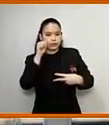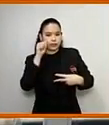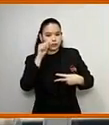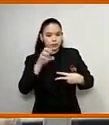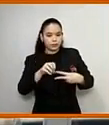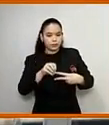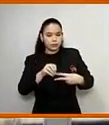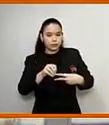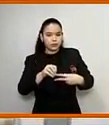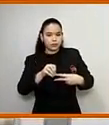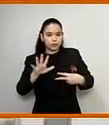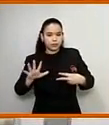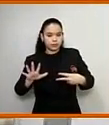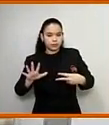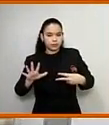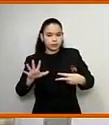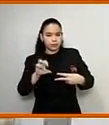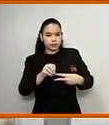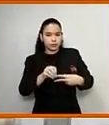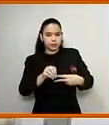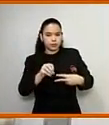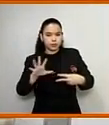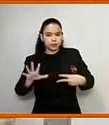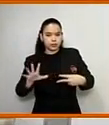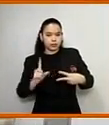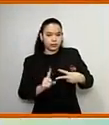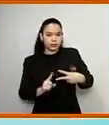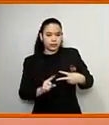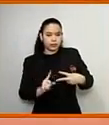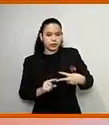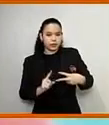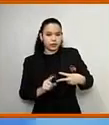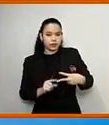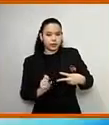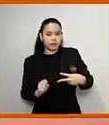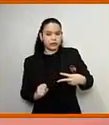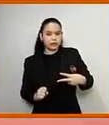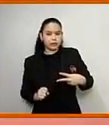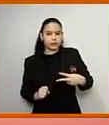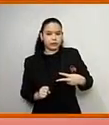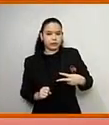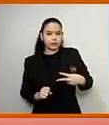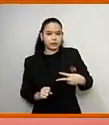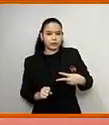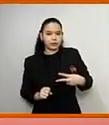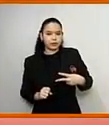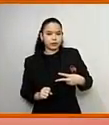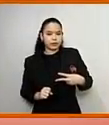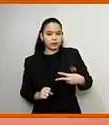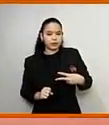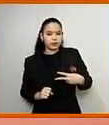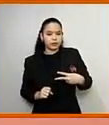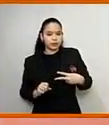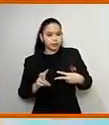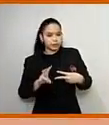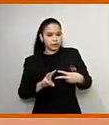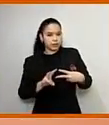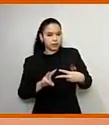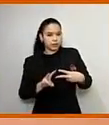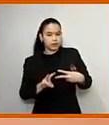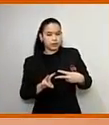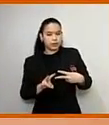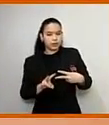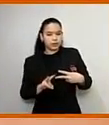Atentos, y es el 5, primer número premiado 05, segundo número. Con su primer dígito 7,